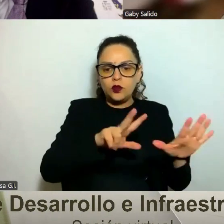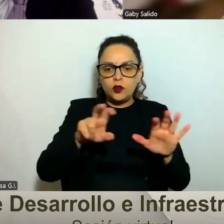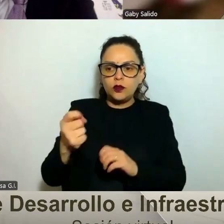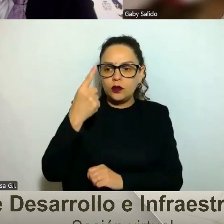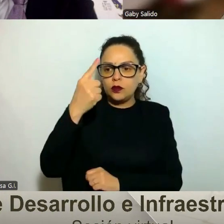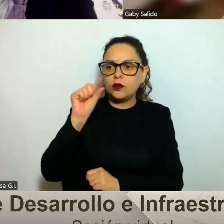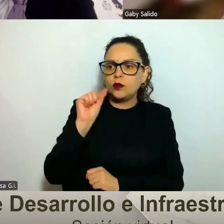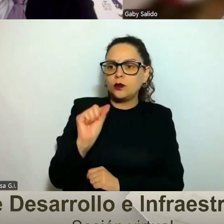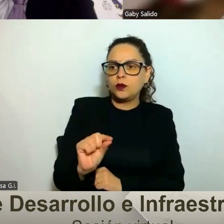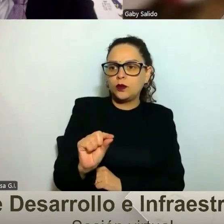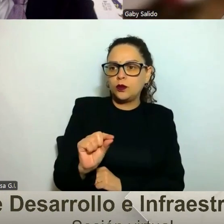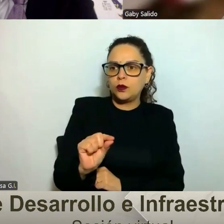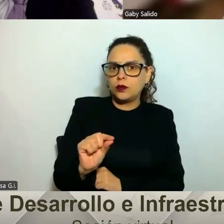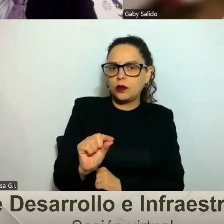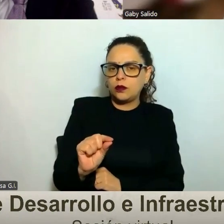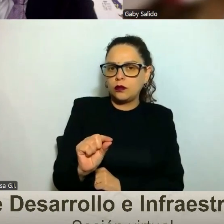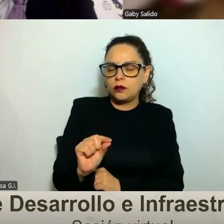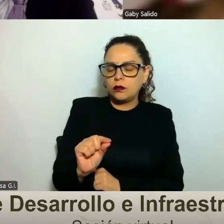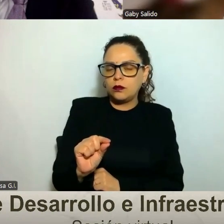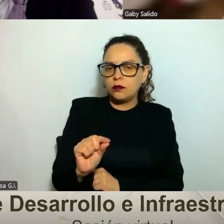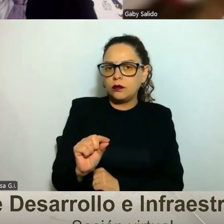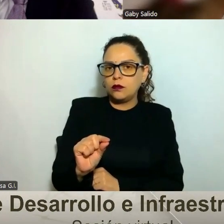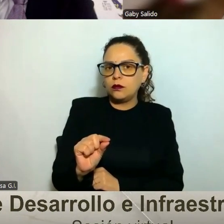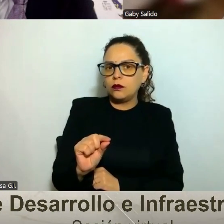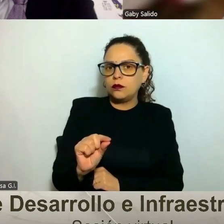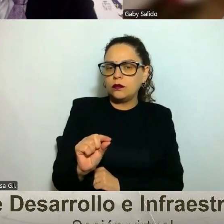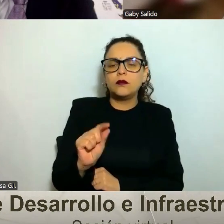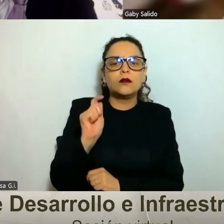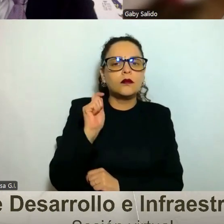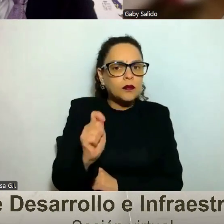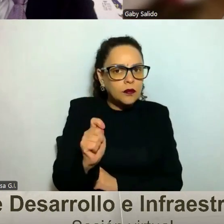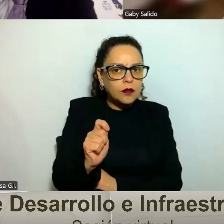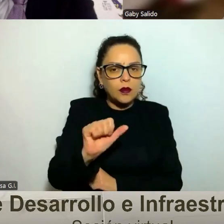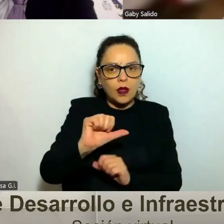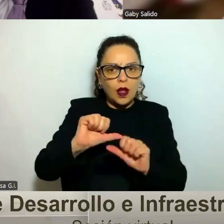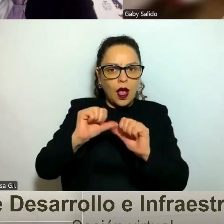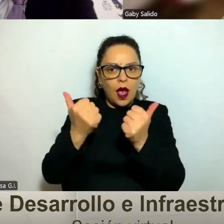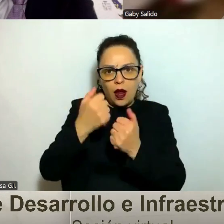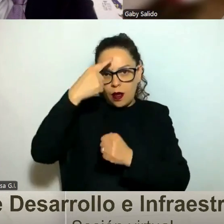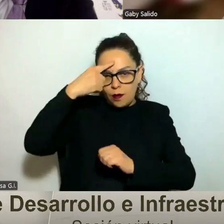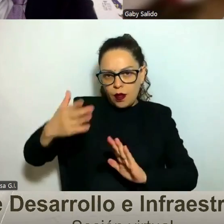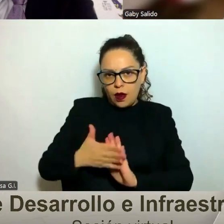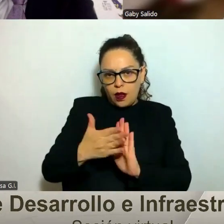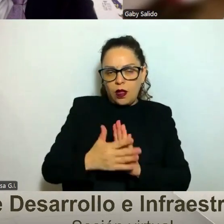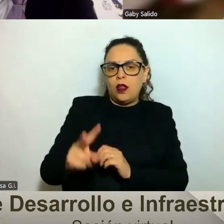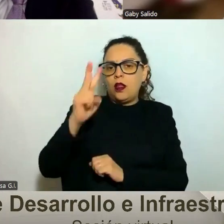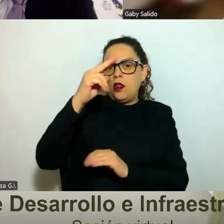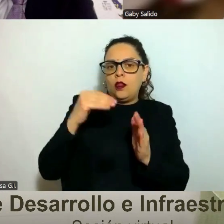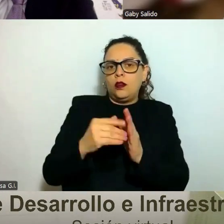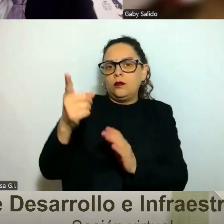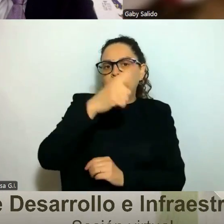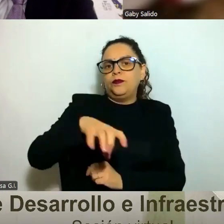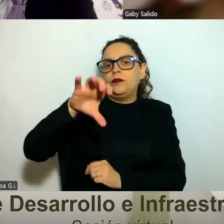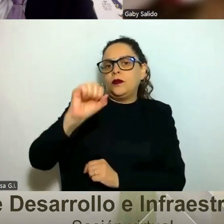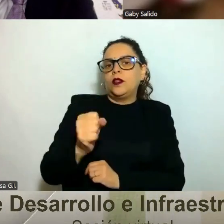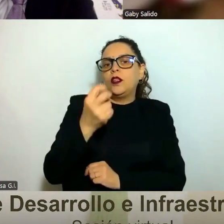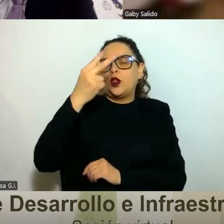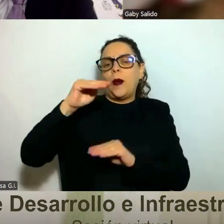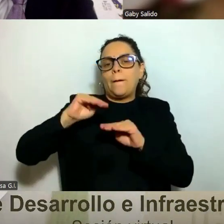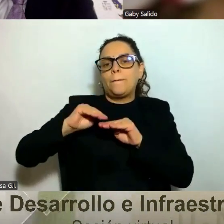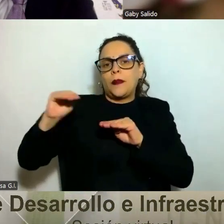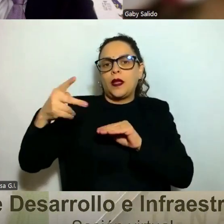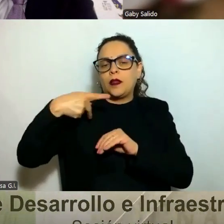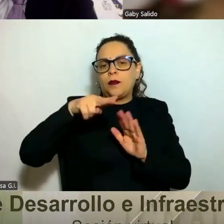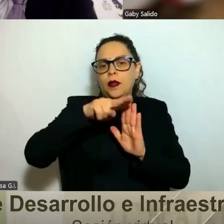801.8 en atención a que el proyecto refiere como superficie de construcción 2.162 metros, cuando por aplicación de la